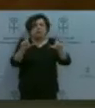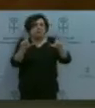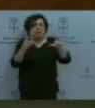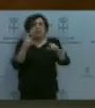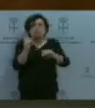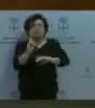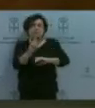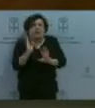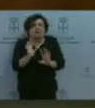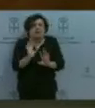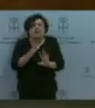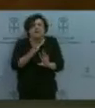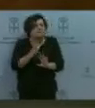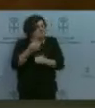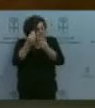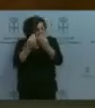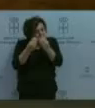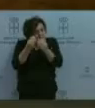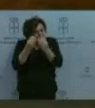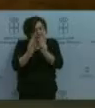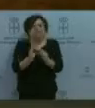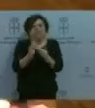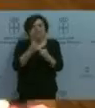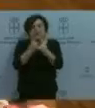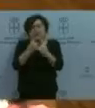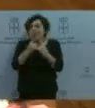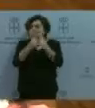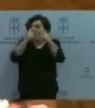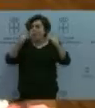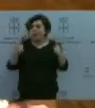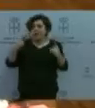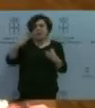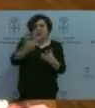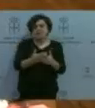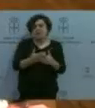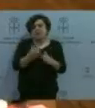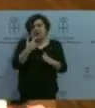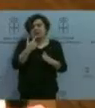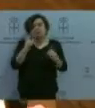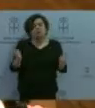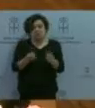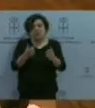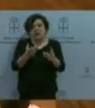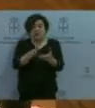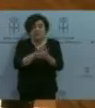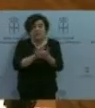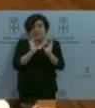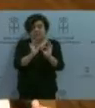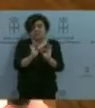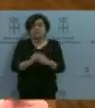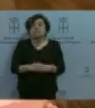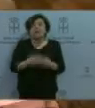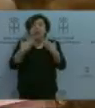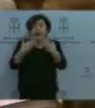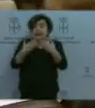año dando bastantes fotos y bastantes titulares. Muchas gracias. Muchas gracias. Finalmente tiene la palabra el Grupo Parlamentario Socialista.